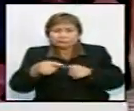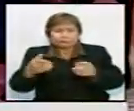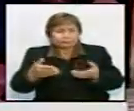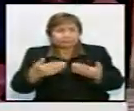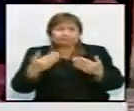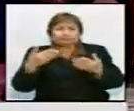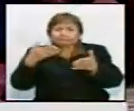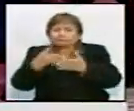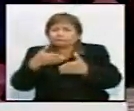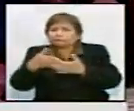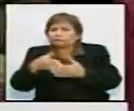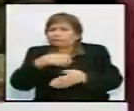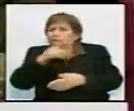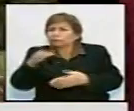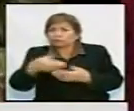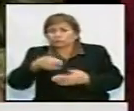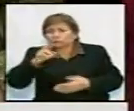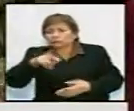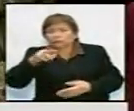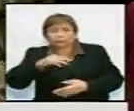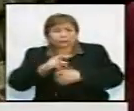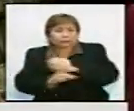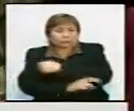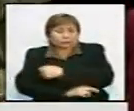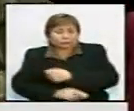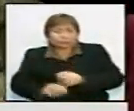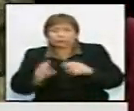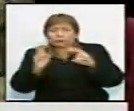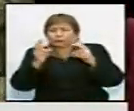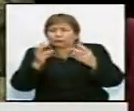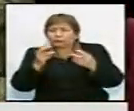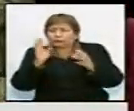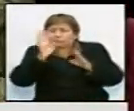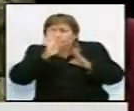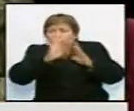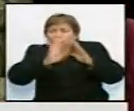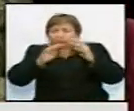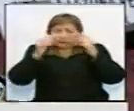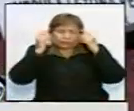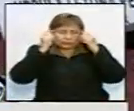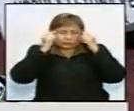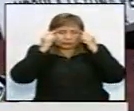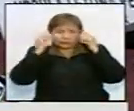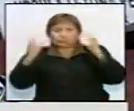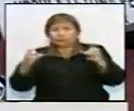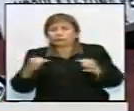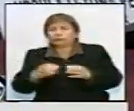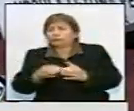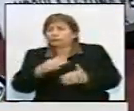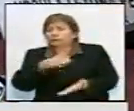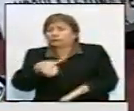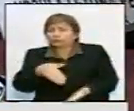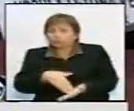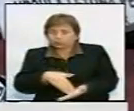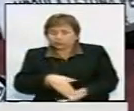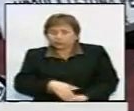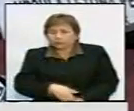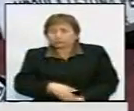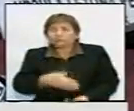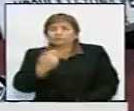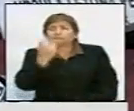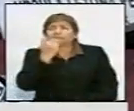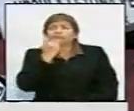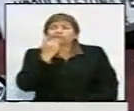que enfrenta a casi todas las regiones del país es un tema que preocupa a los integrantes de la Comisión de Descentralización,